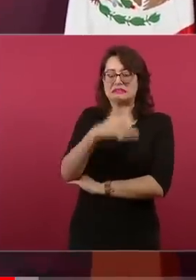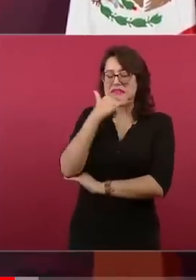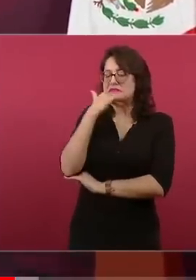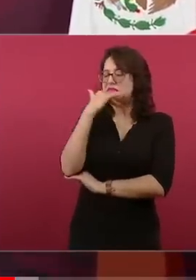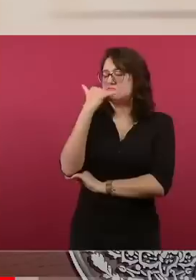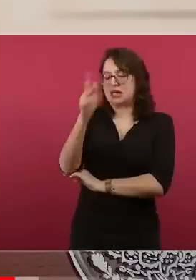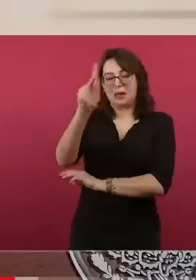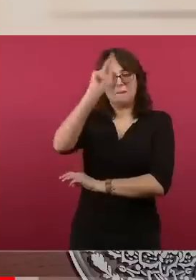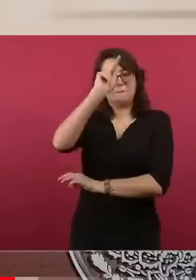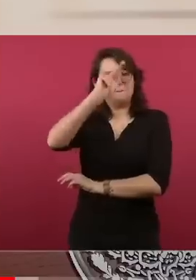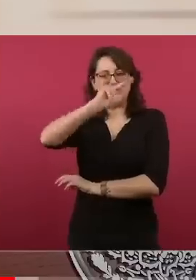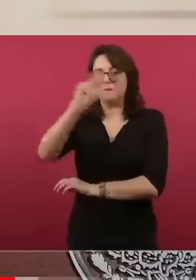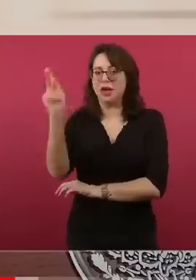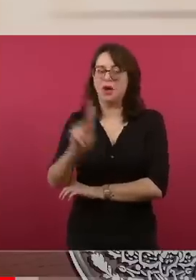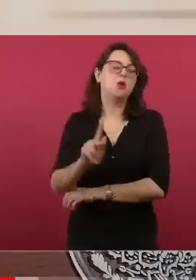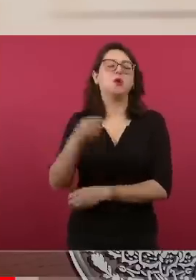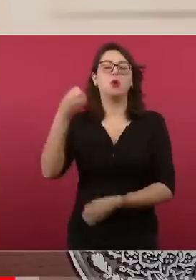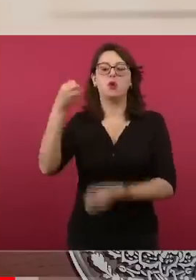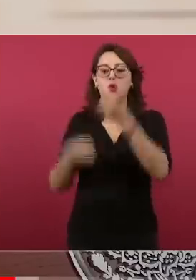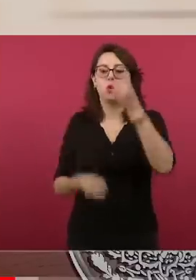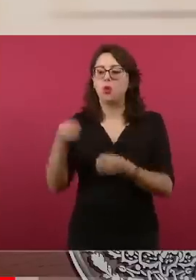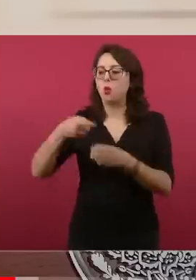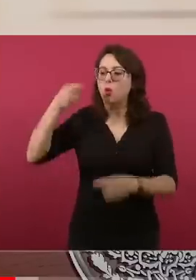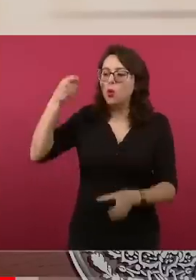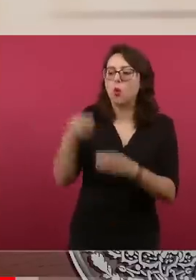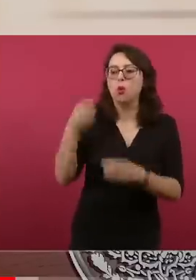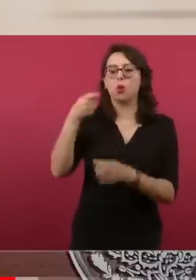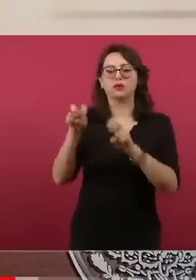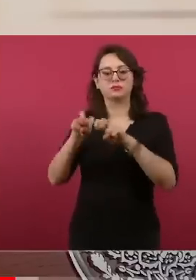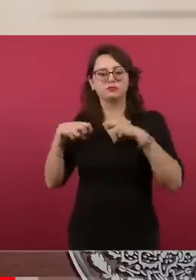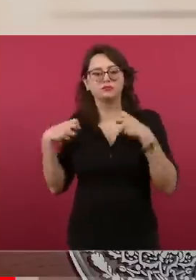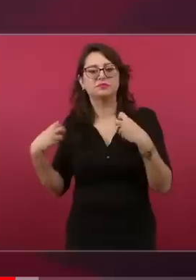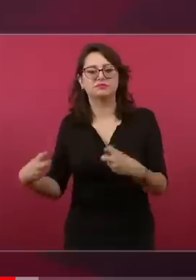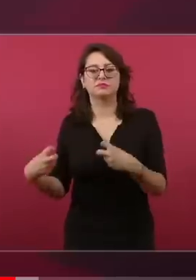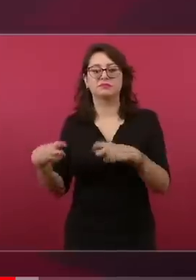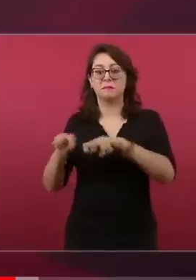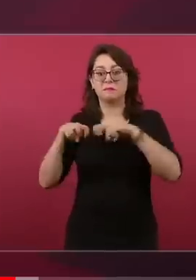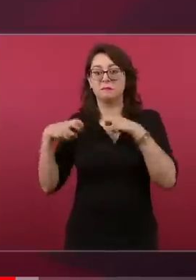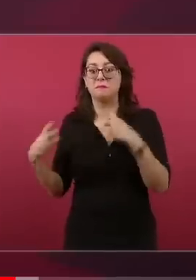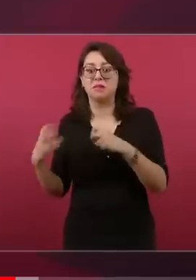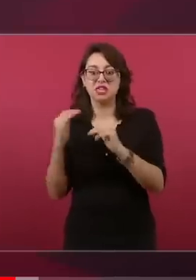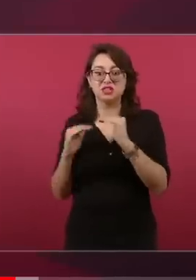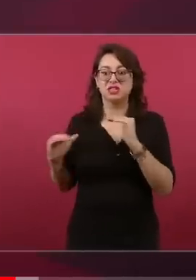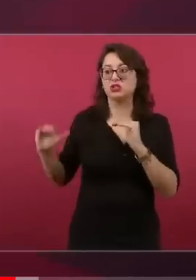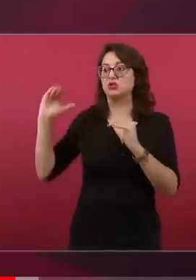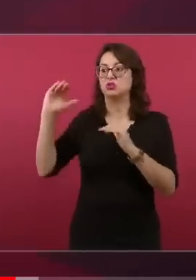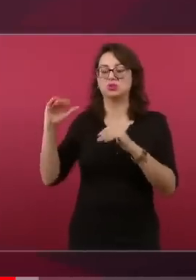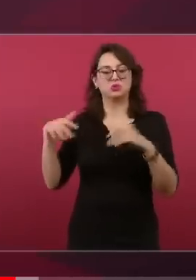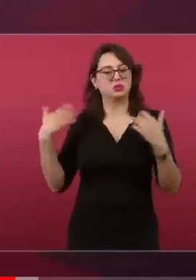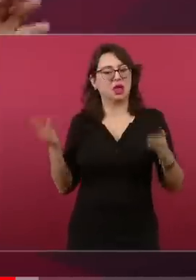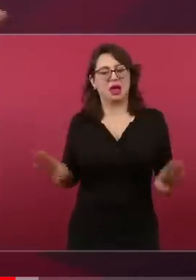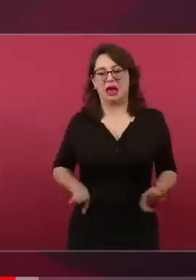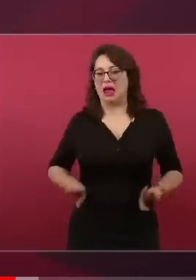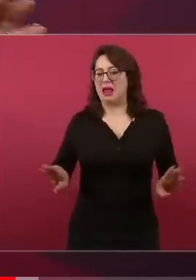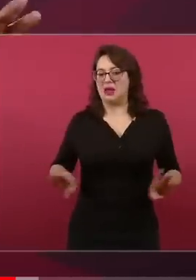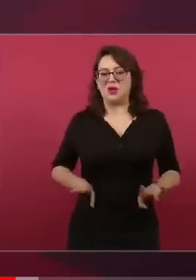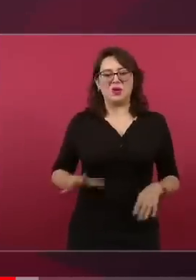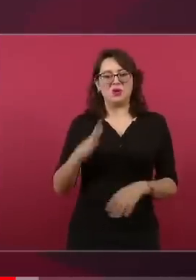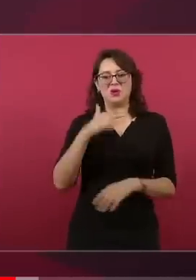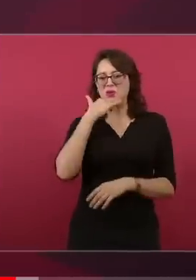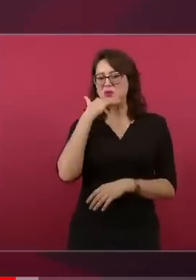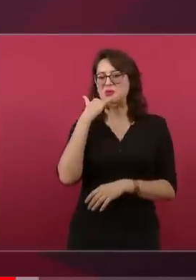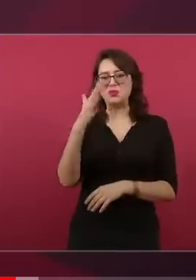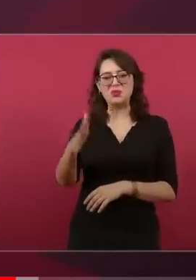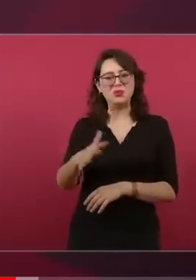jueces, magistrados, ministros, en general. Primero vamos a dar a conocer aquí los casos.